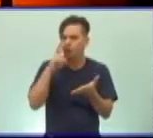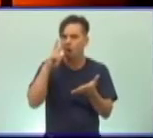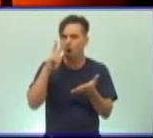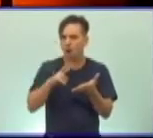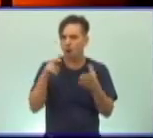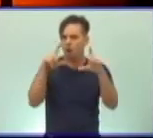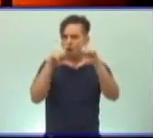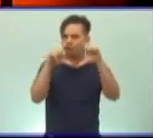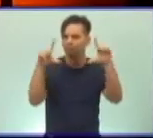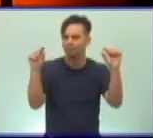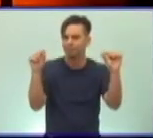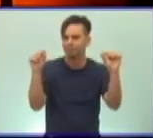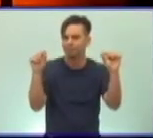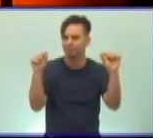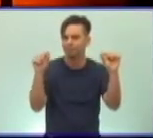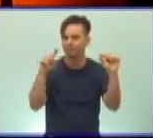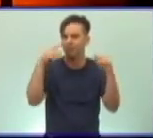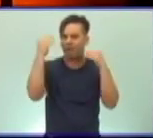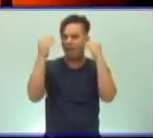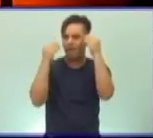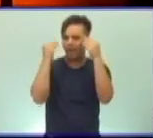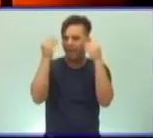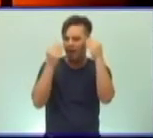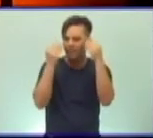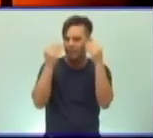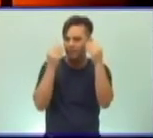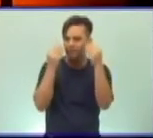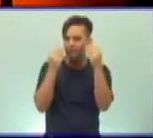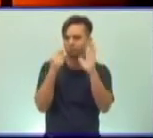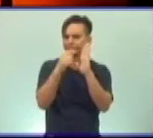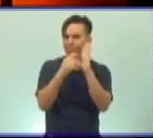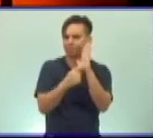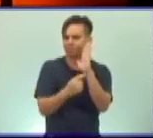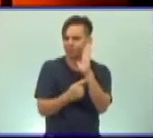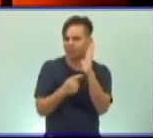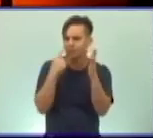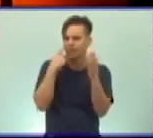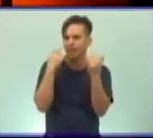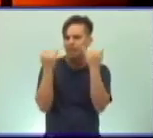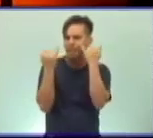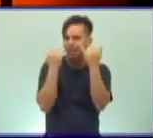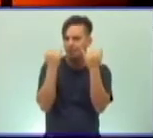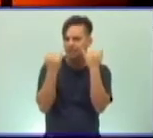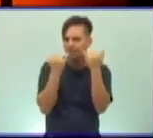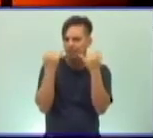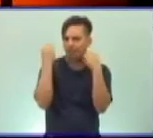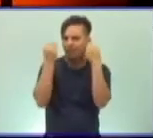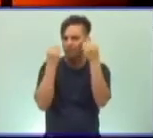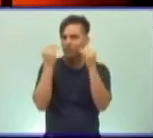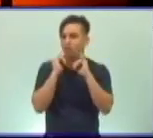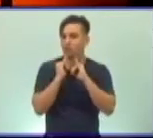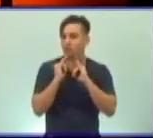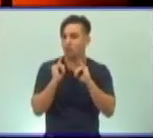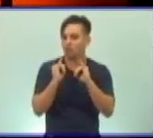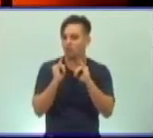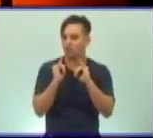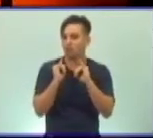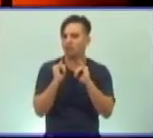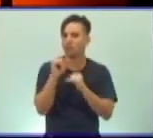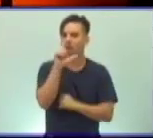análisis los elementos que vas identificando cuando vas analizando la información de